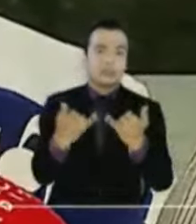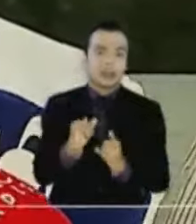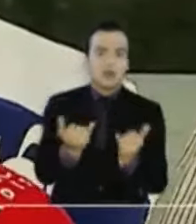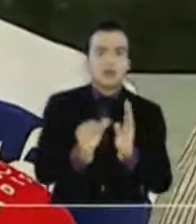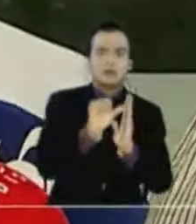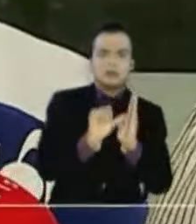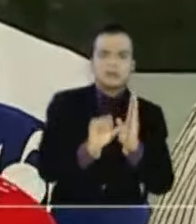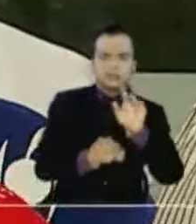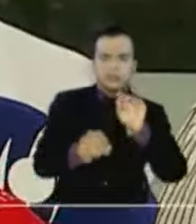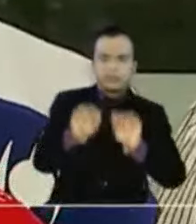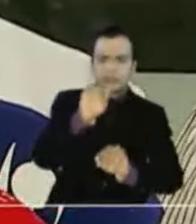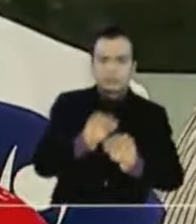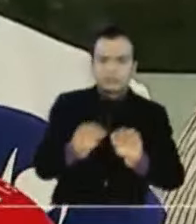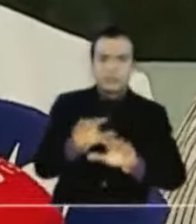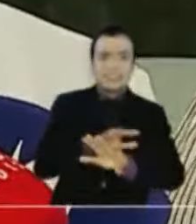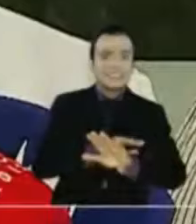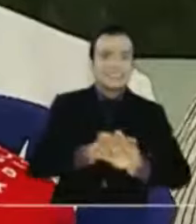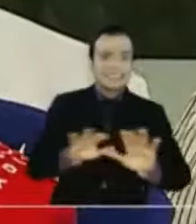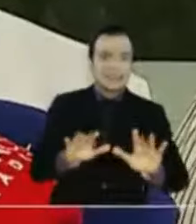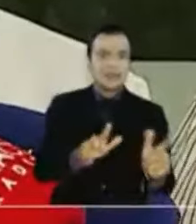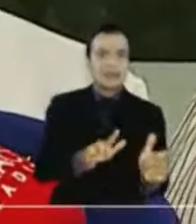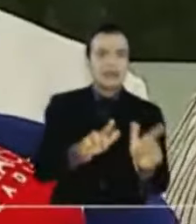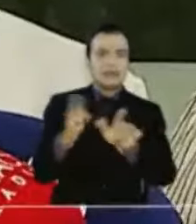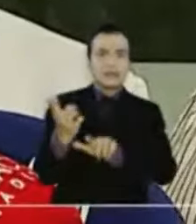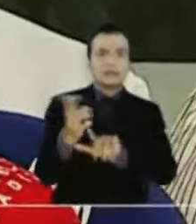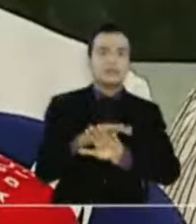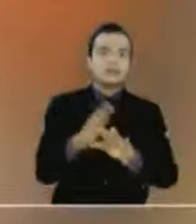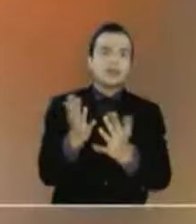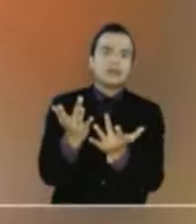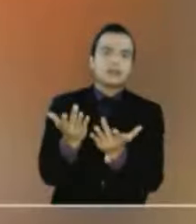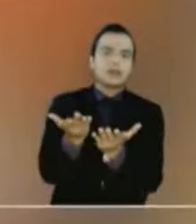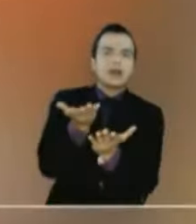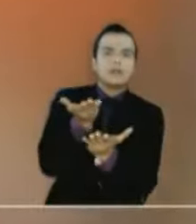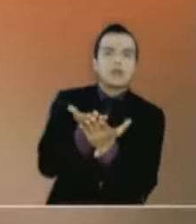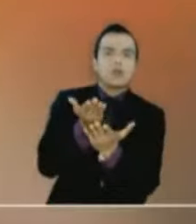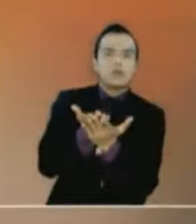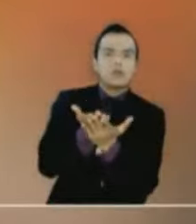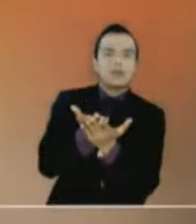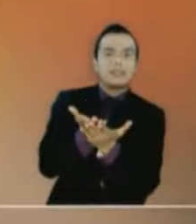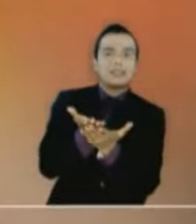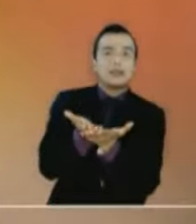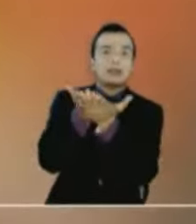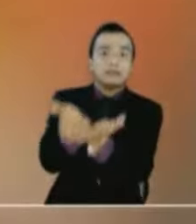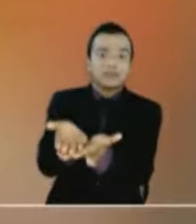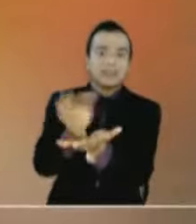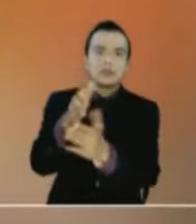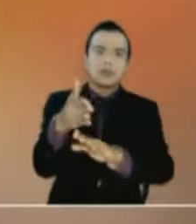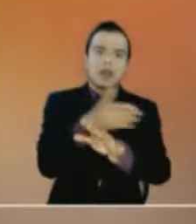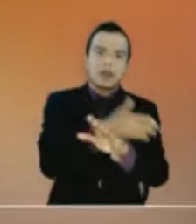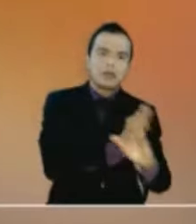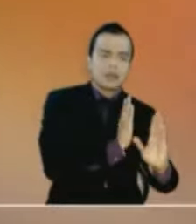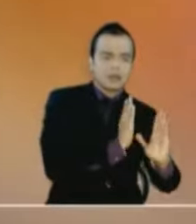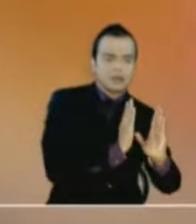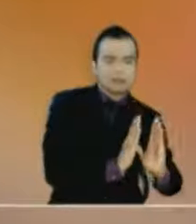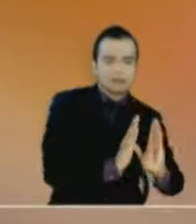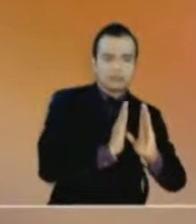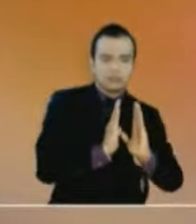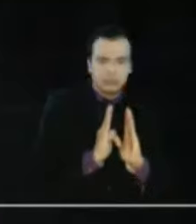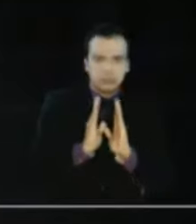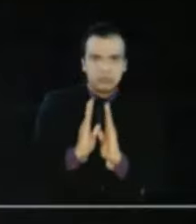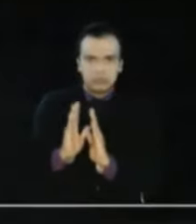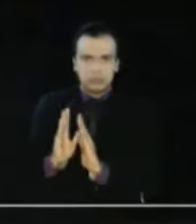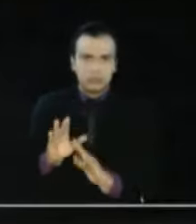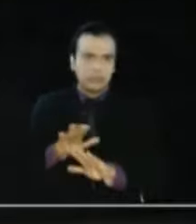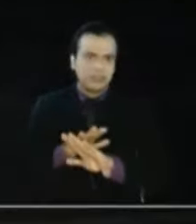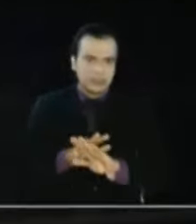verificación de algunos de los trámites obligatorios para la presentación de iniciativa legislativa que va a llevar a cabo, de acuerdo a lo que hemos hablado con el